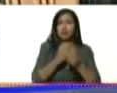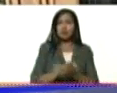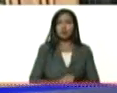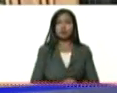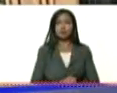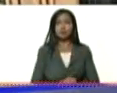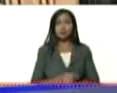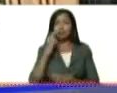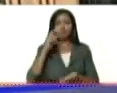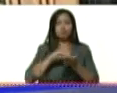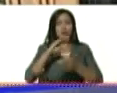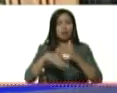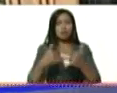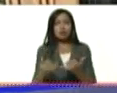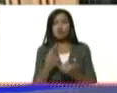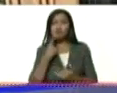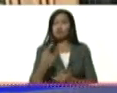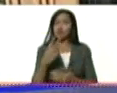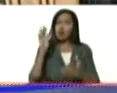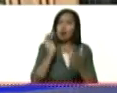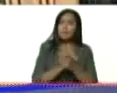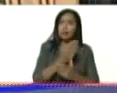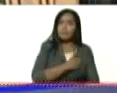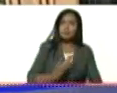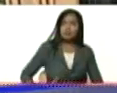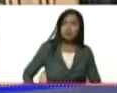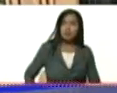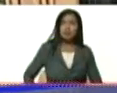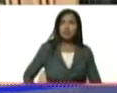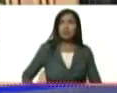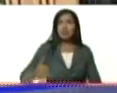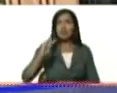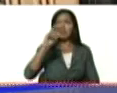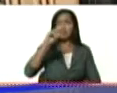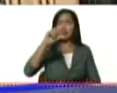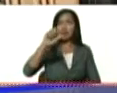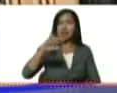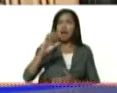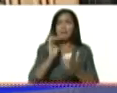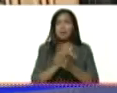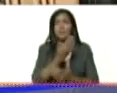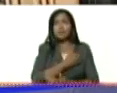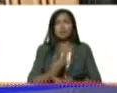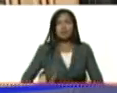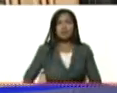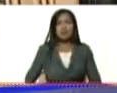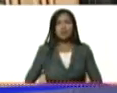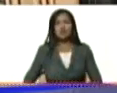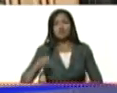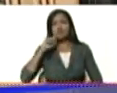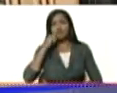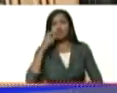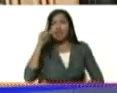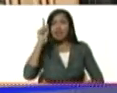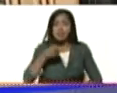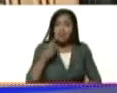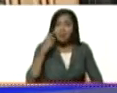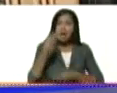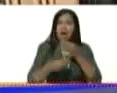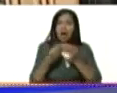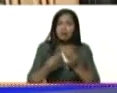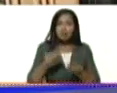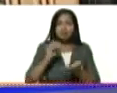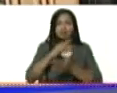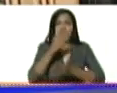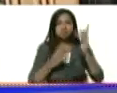deben plantearse, como le digo a mi amigo el presidente Erdogan y le digo a mi amigo el presidente Rouhani, deben plantearse los